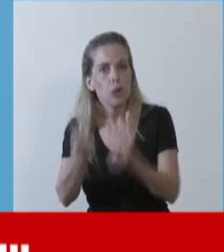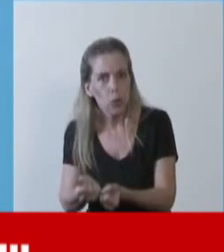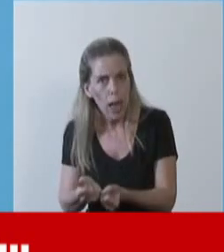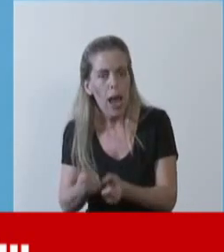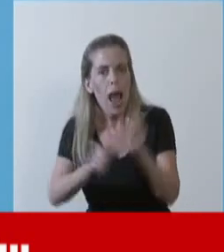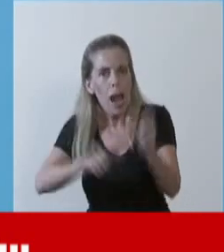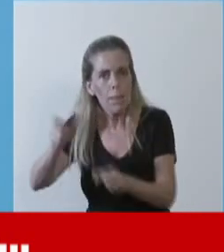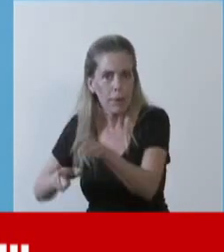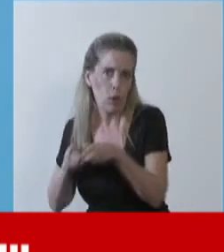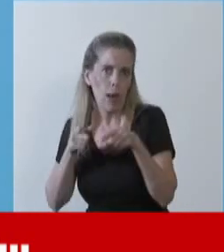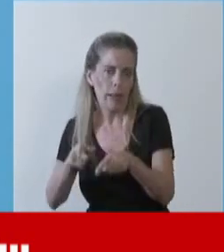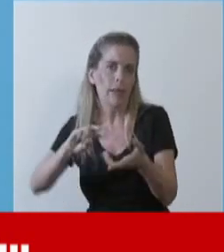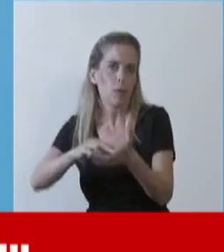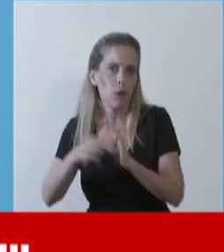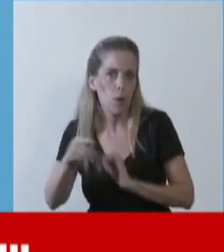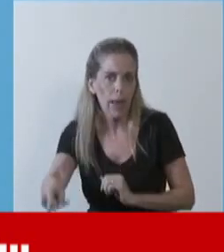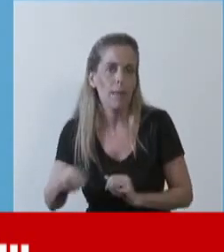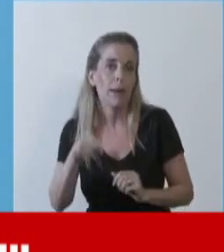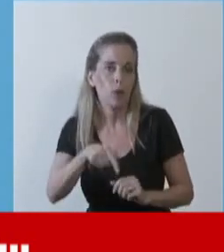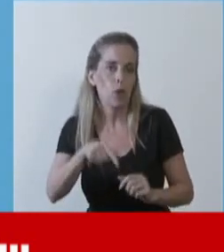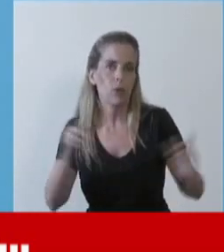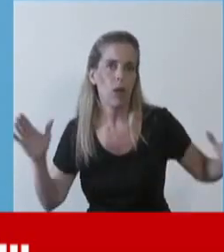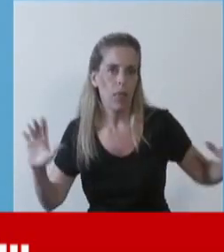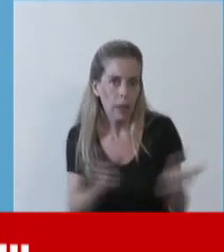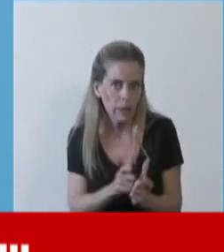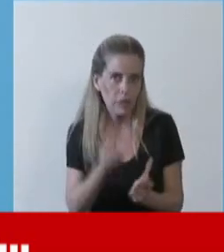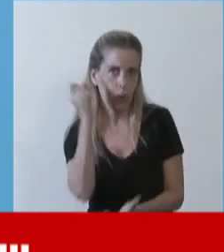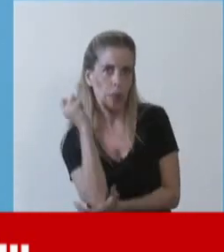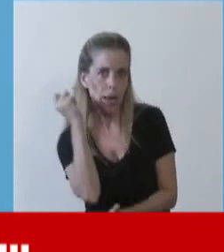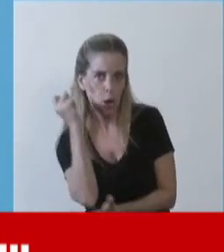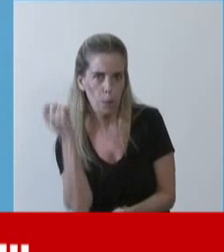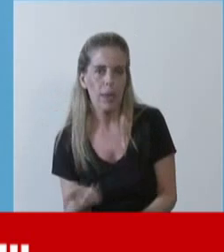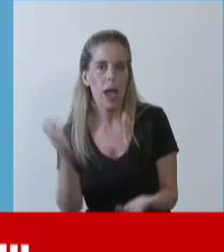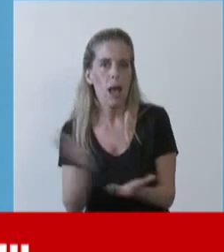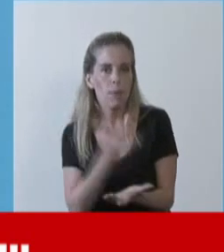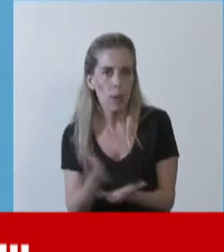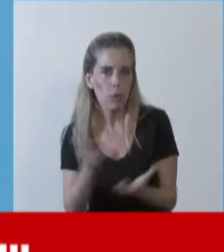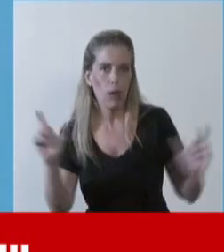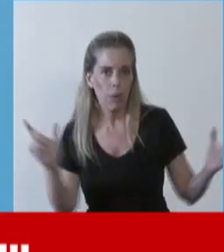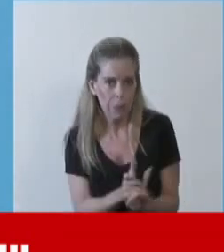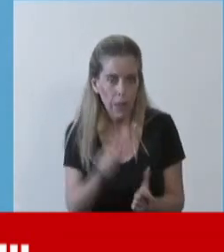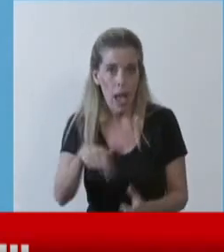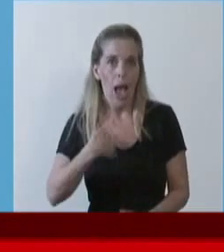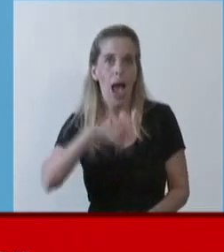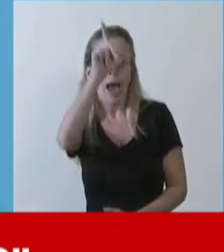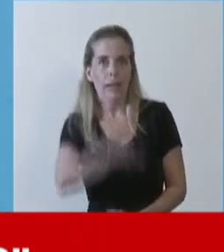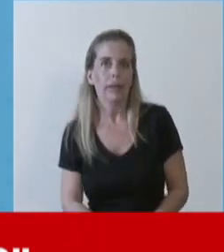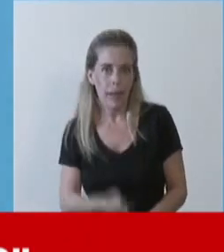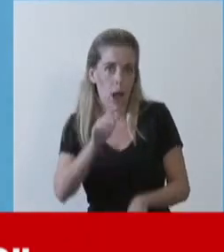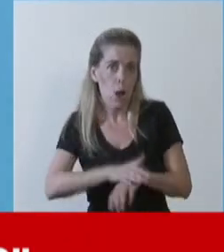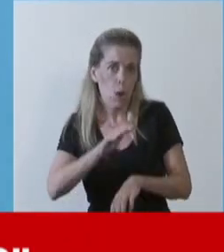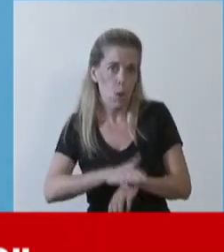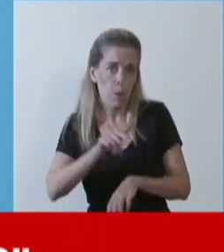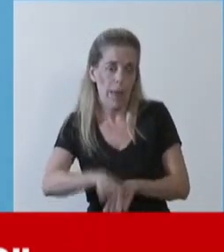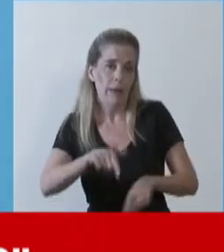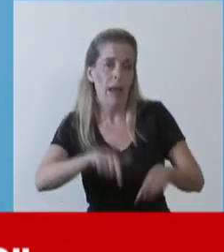paliar los efectos recesivos globales que sobre la Argentina está teniendo a cabo por esta